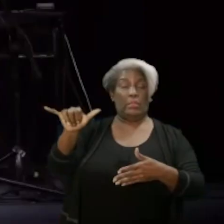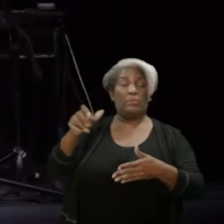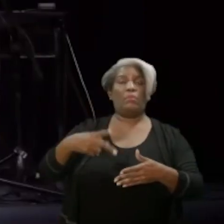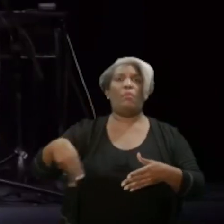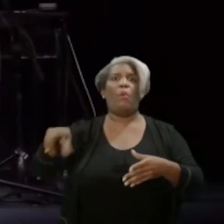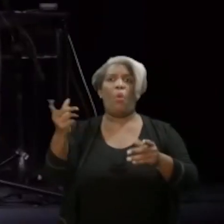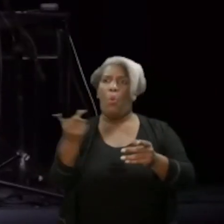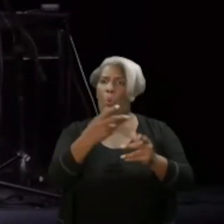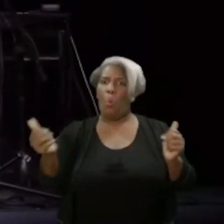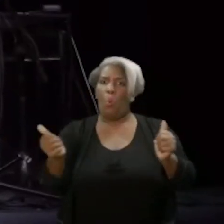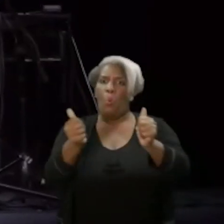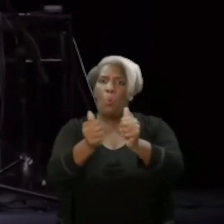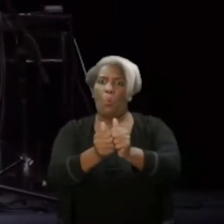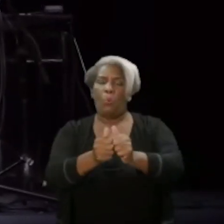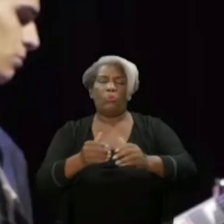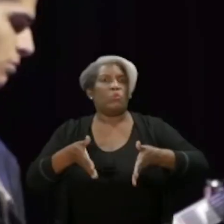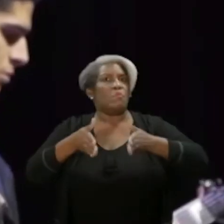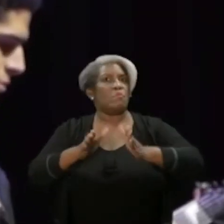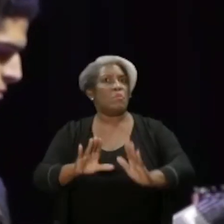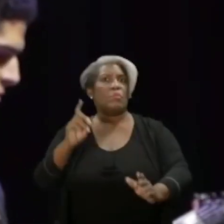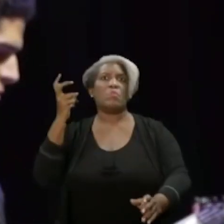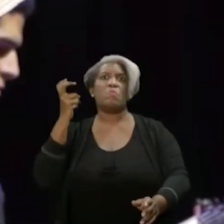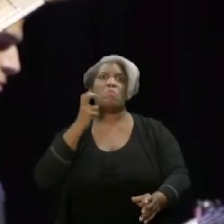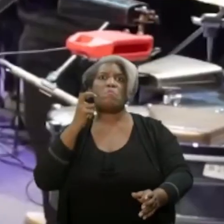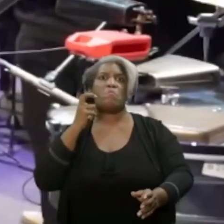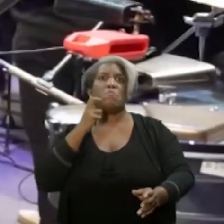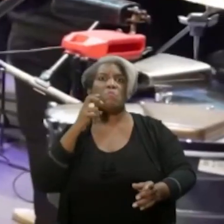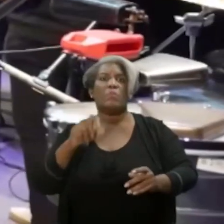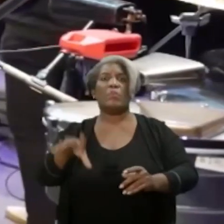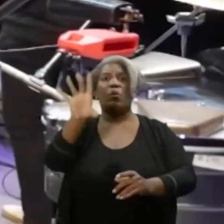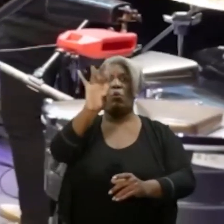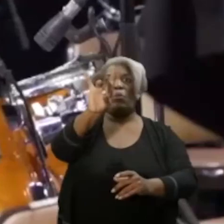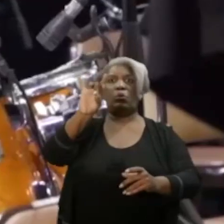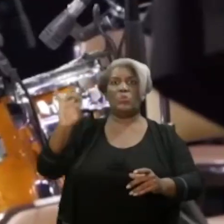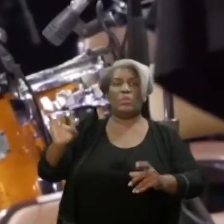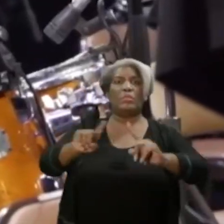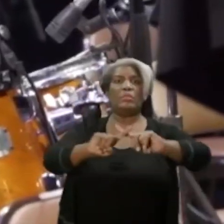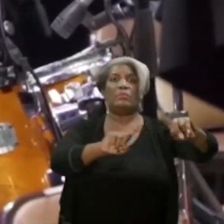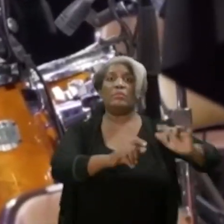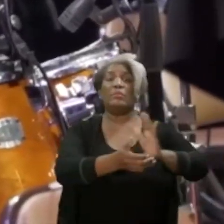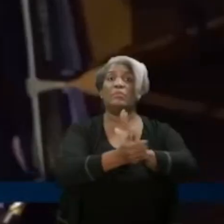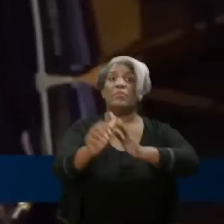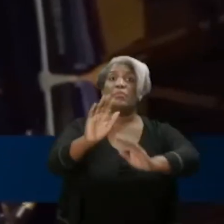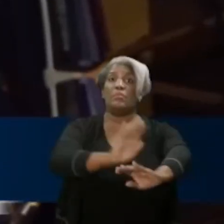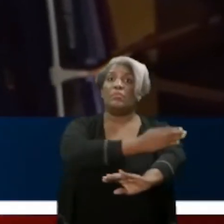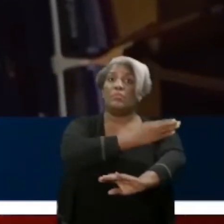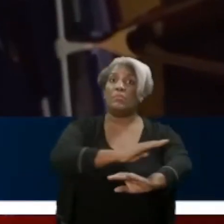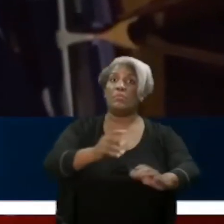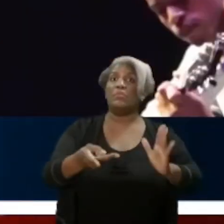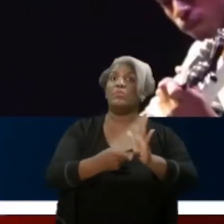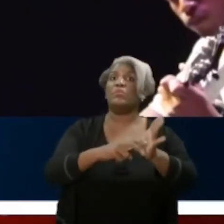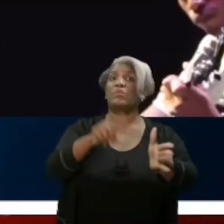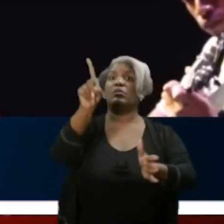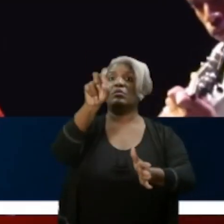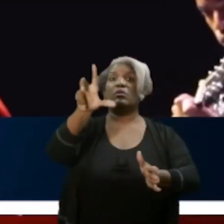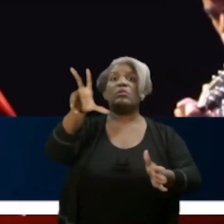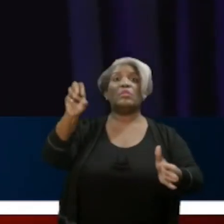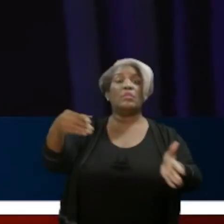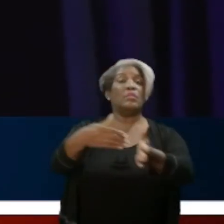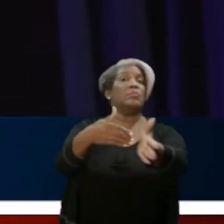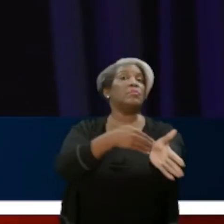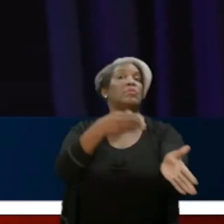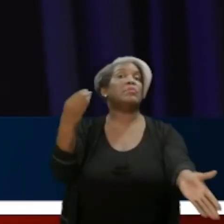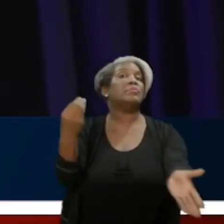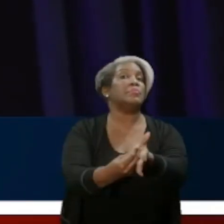en 29 becas otorgadas diversas disciplinas musicales con una inversión de 130 millones de pesos. En cuanto